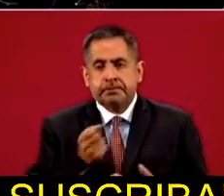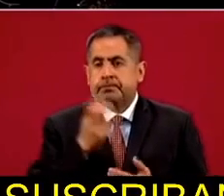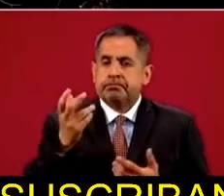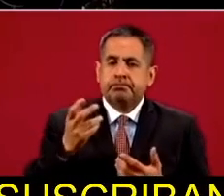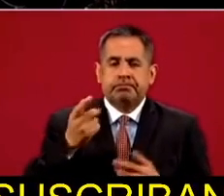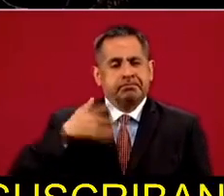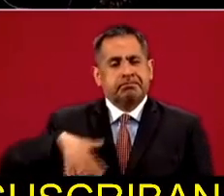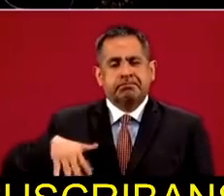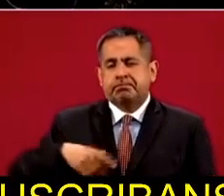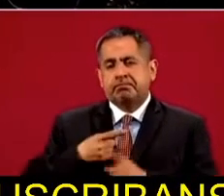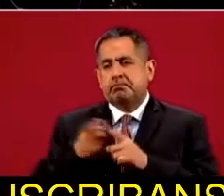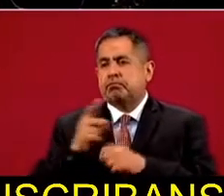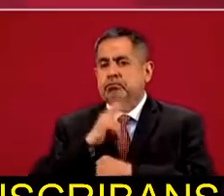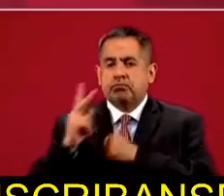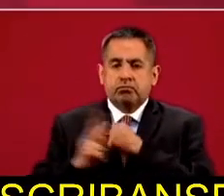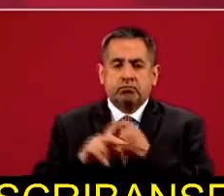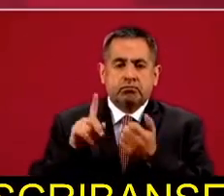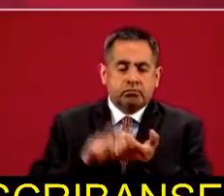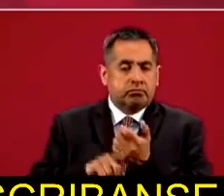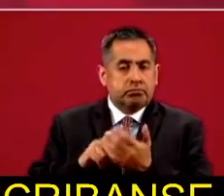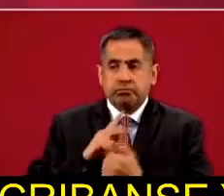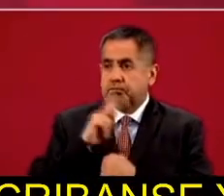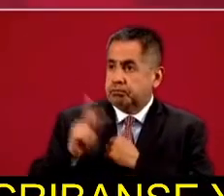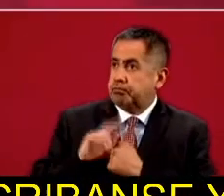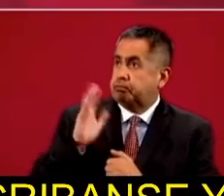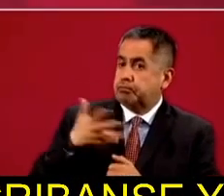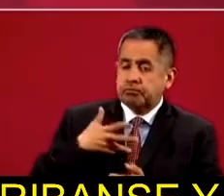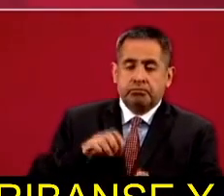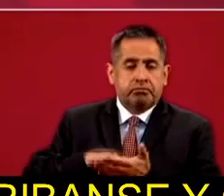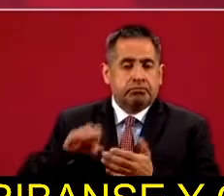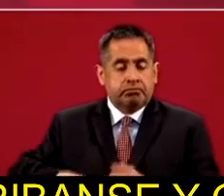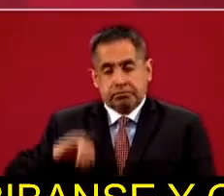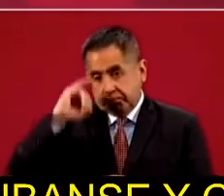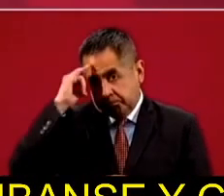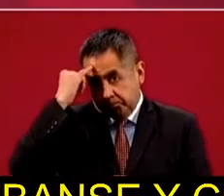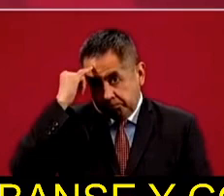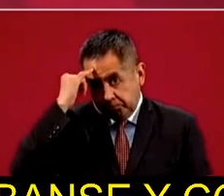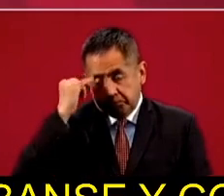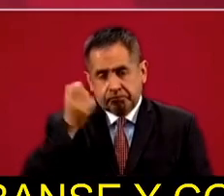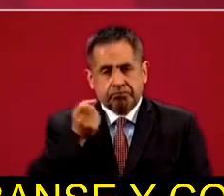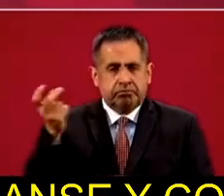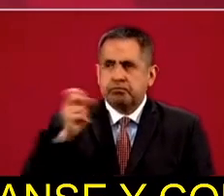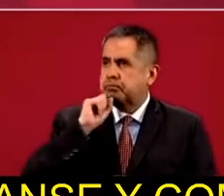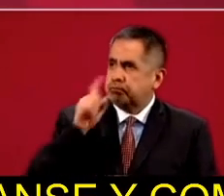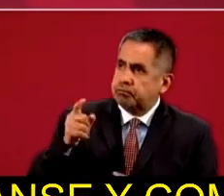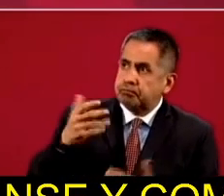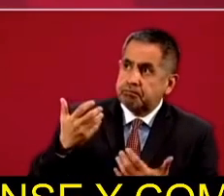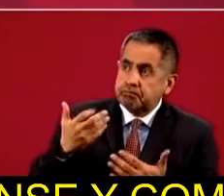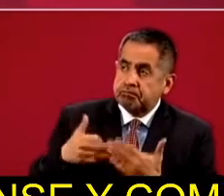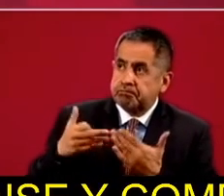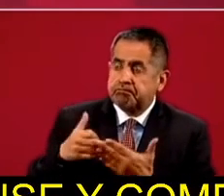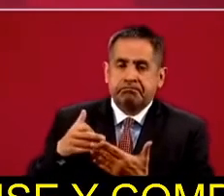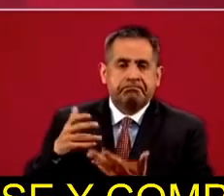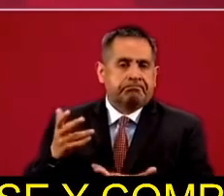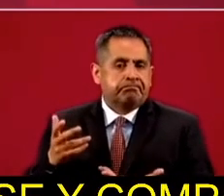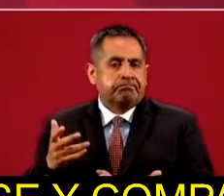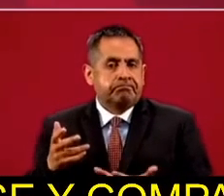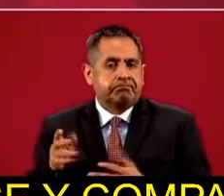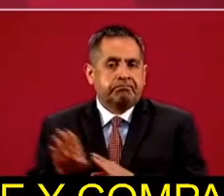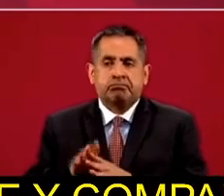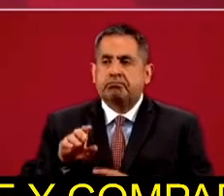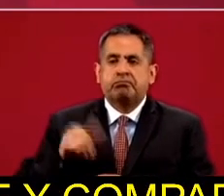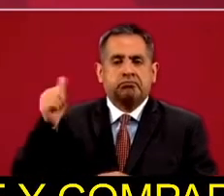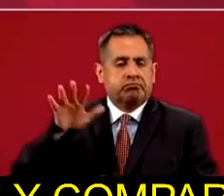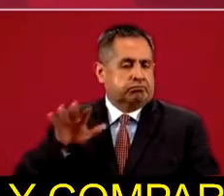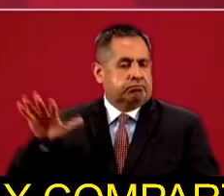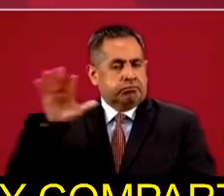señalar algunos países que lo habían tenido, como la India, algunos otros también de procedencia del